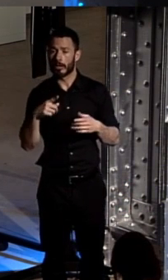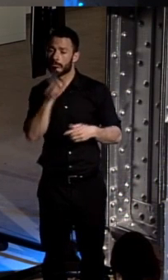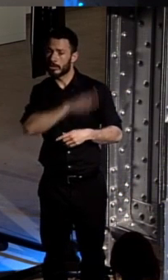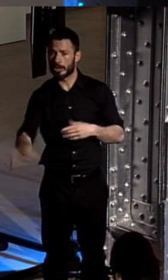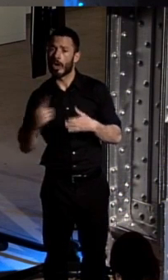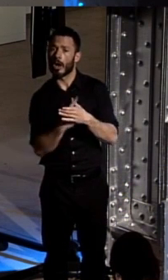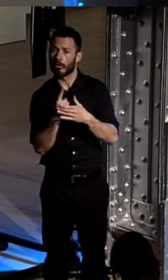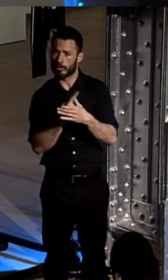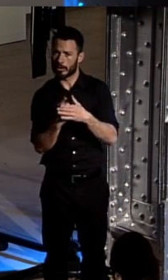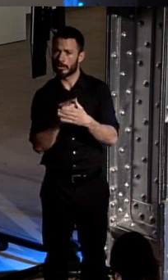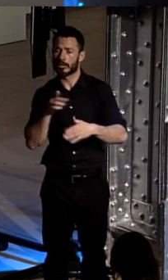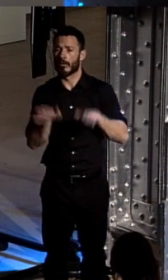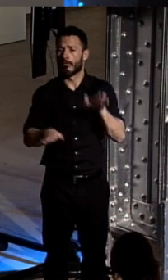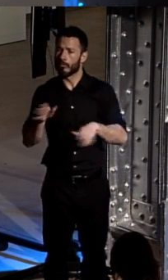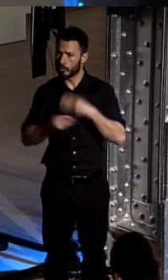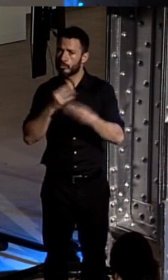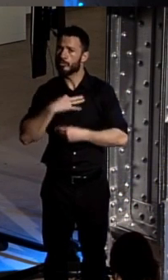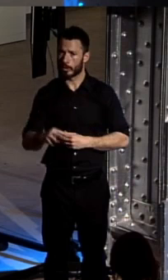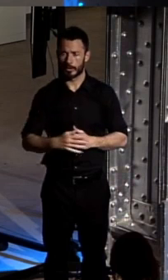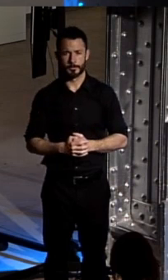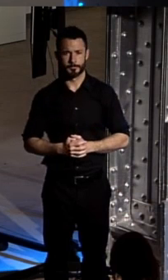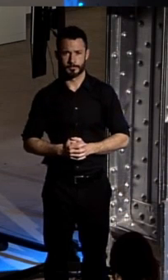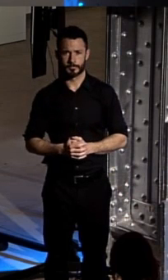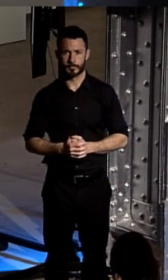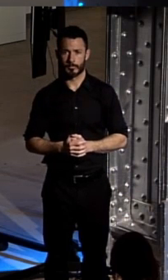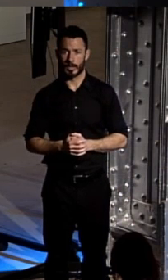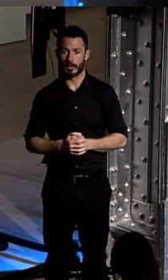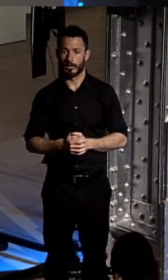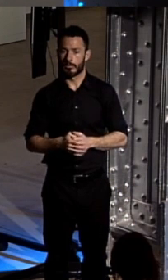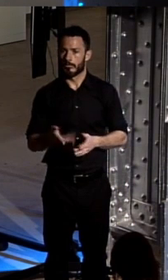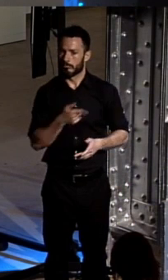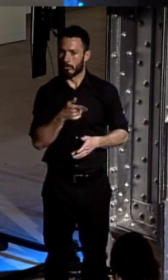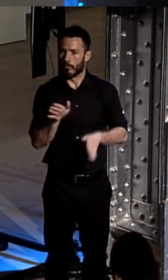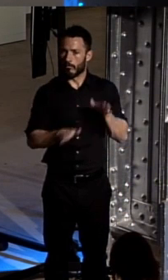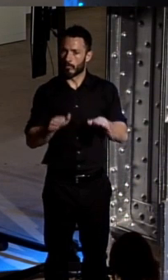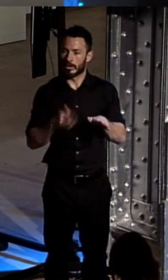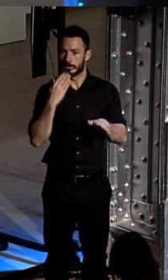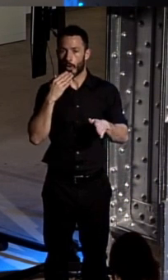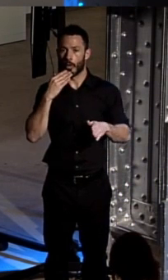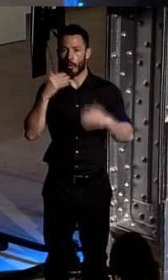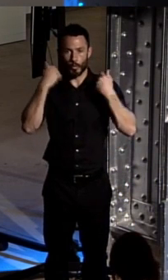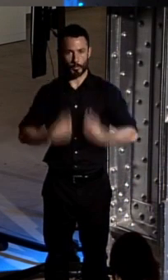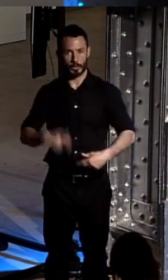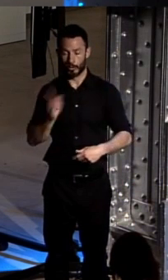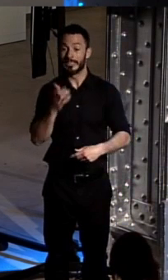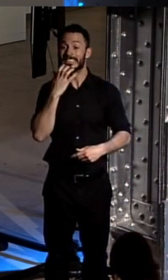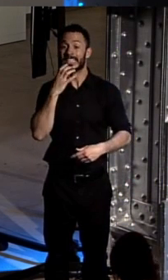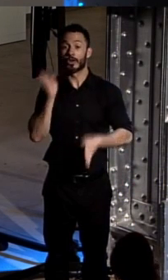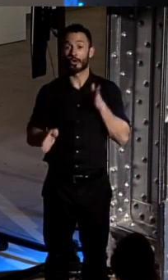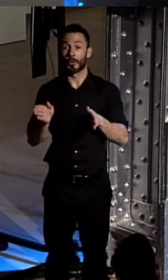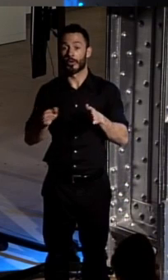autistas. Y esto no es un robot humanoide, ¿no? Si pasamos a robots